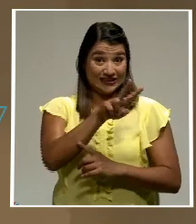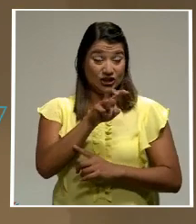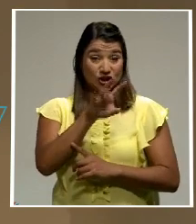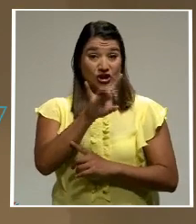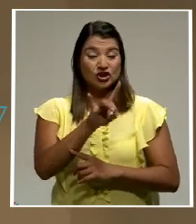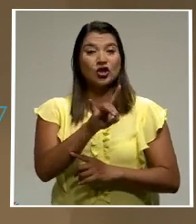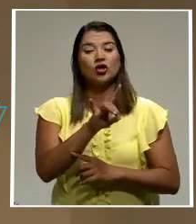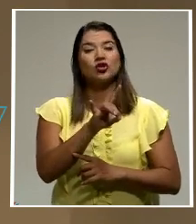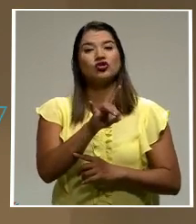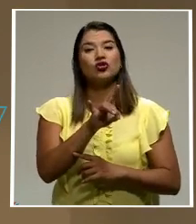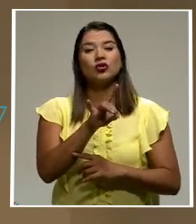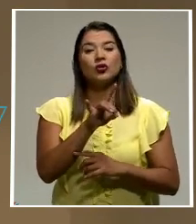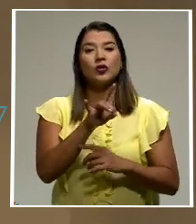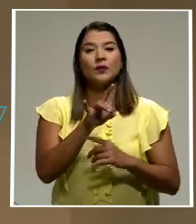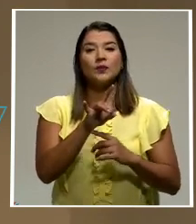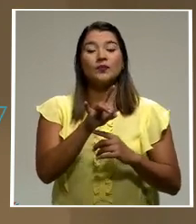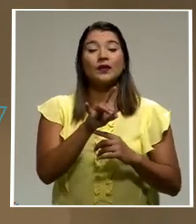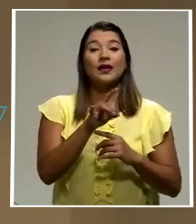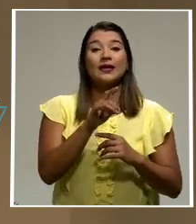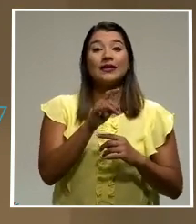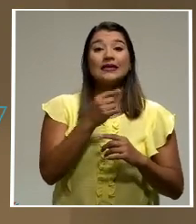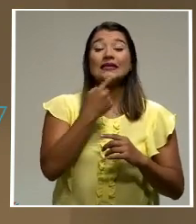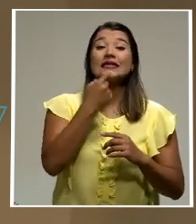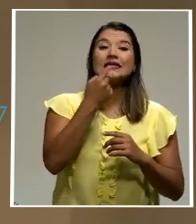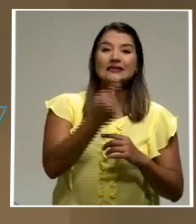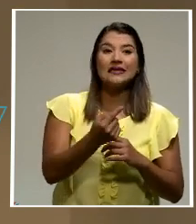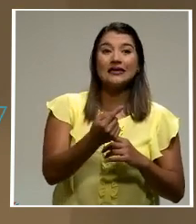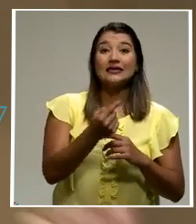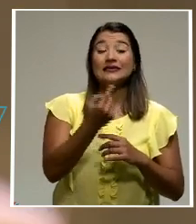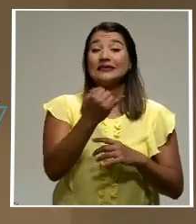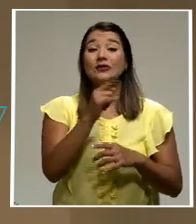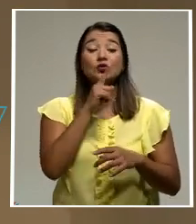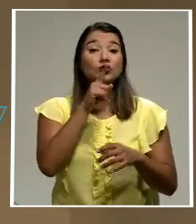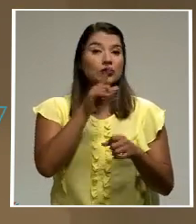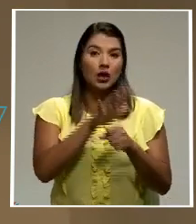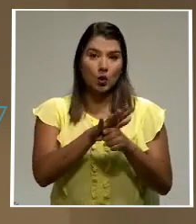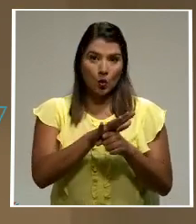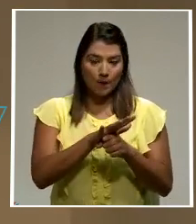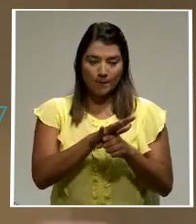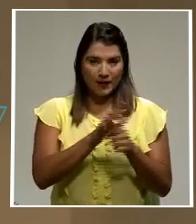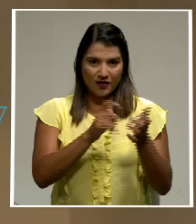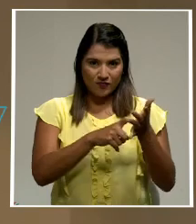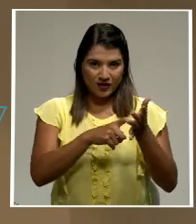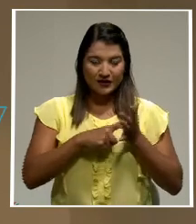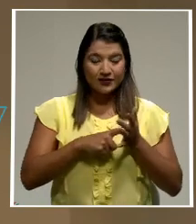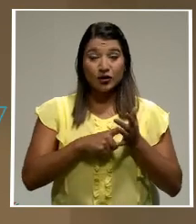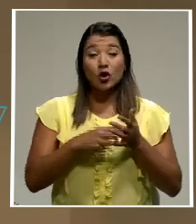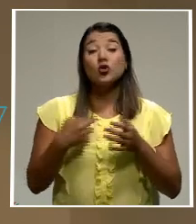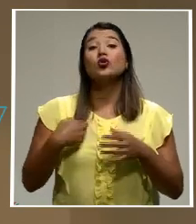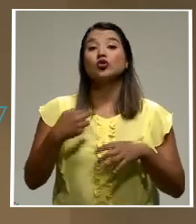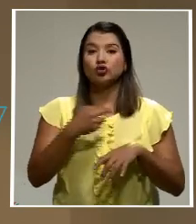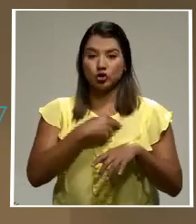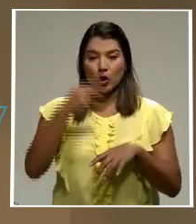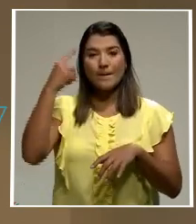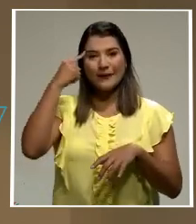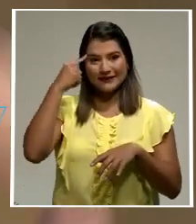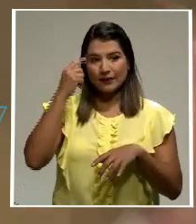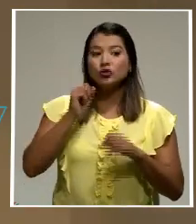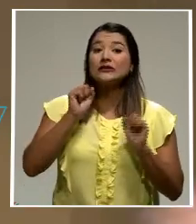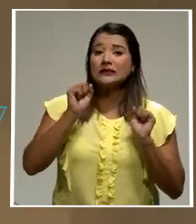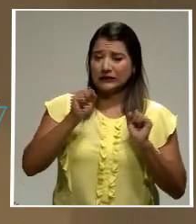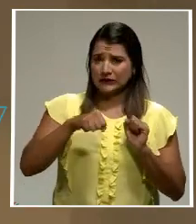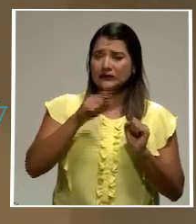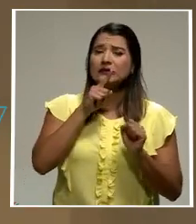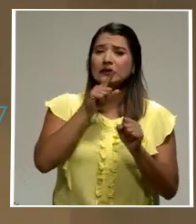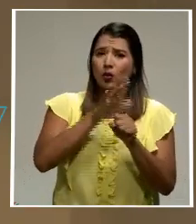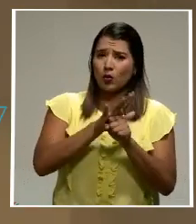la tenía dispuesta en caso de que no se cumpliera alguno de los supuestos. A pesar de que nosotros considerábamos que se cumplían todos los supuestos, preferimos